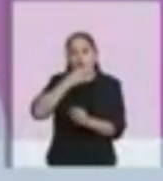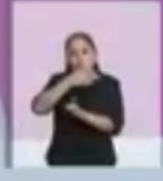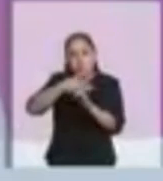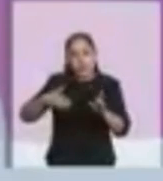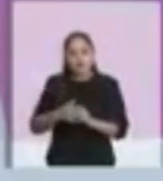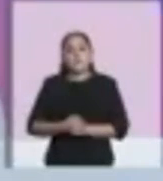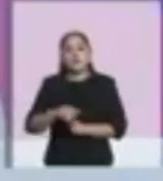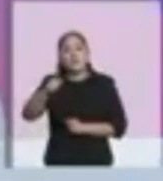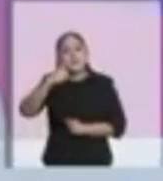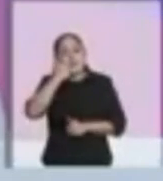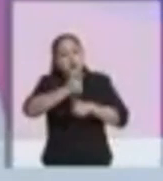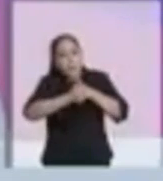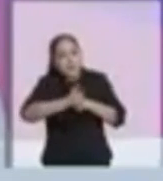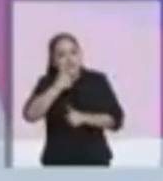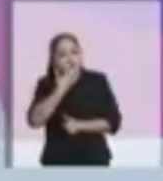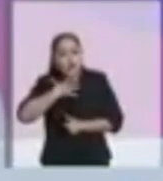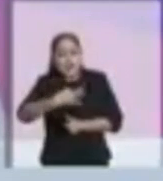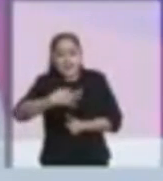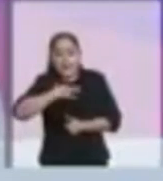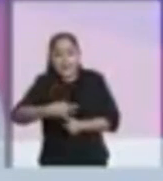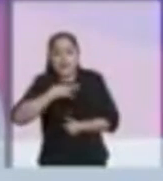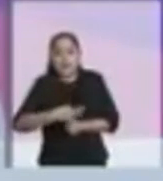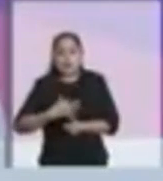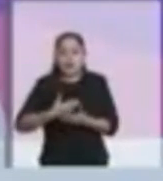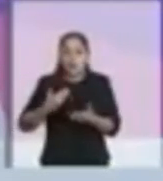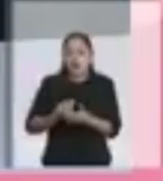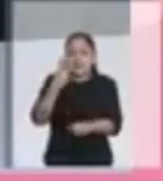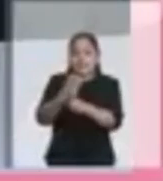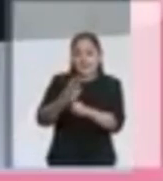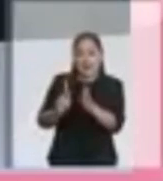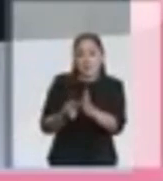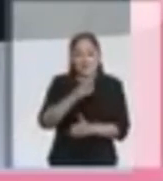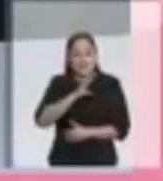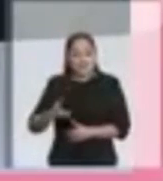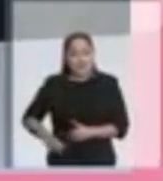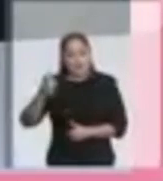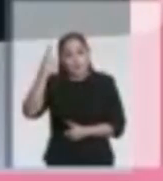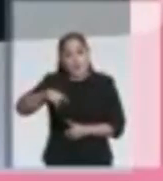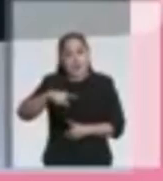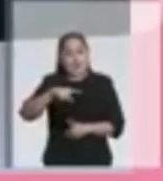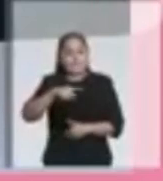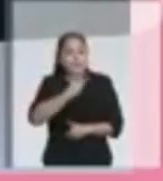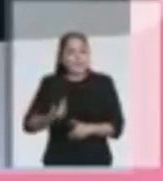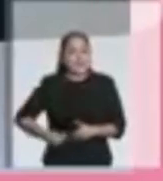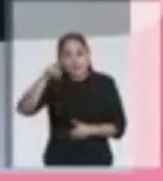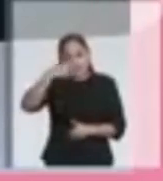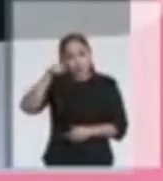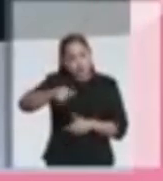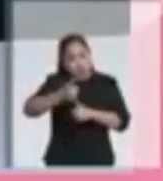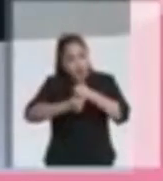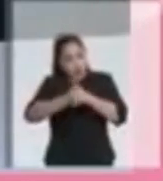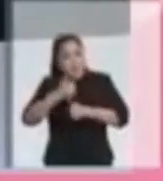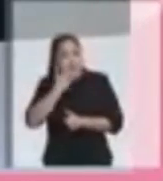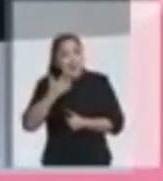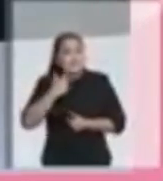lucha por cargos, candidato López Obrador. Es la tercera vez que es candidato a la presidencia de la República. ¿No está luchando por ese cargo? No es el